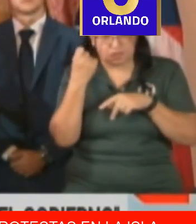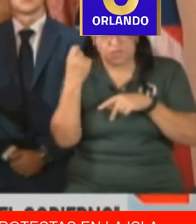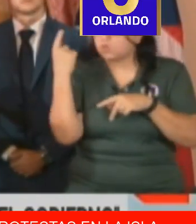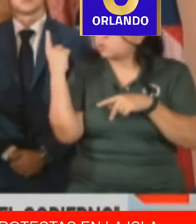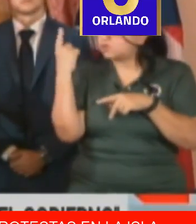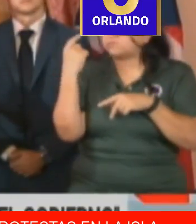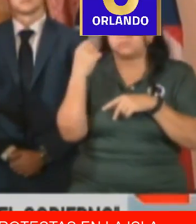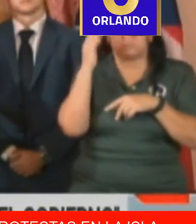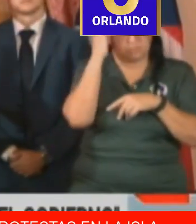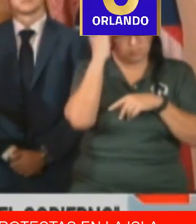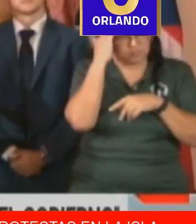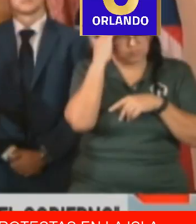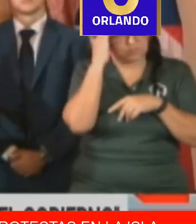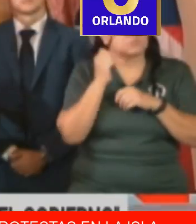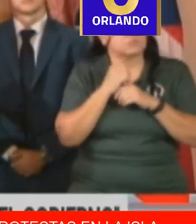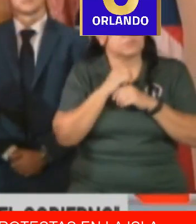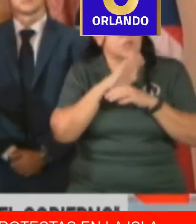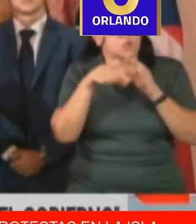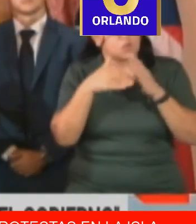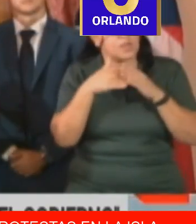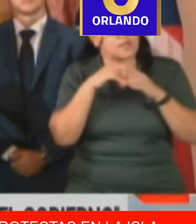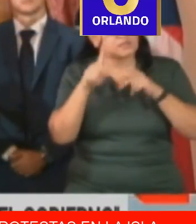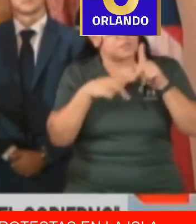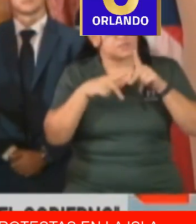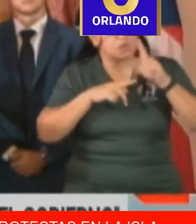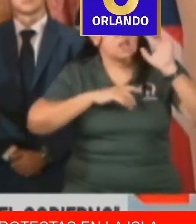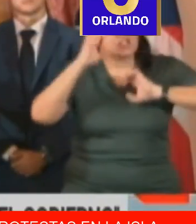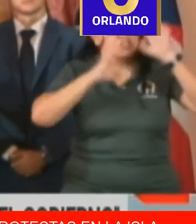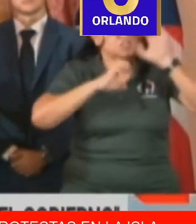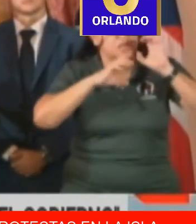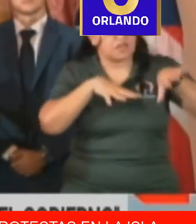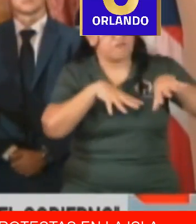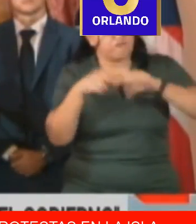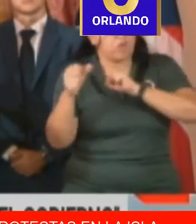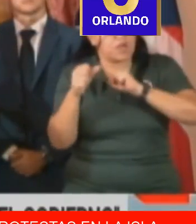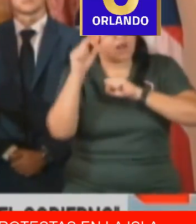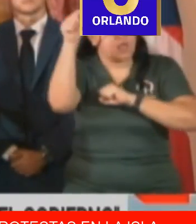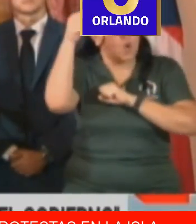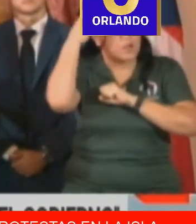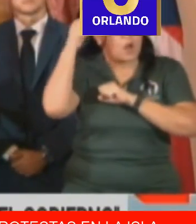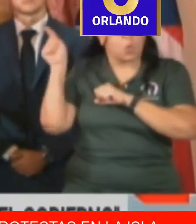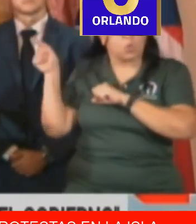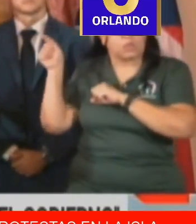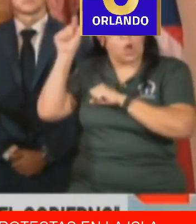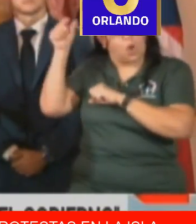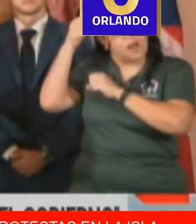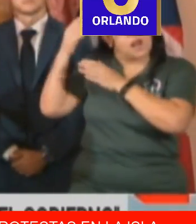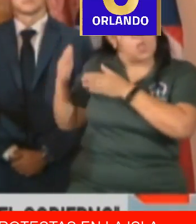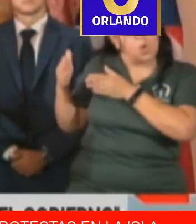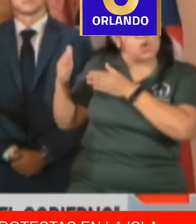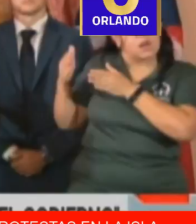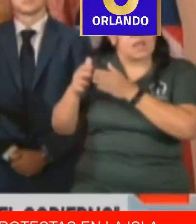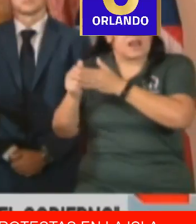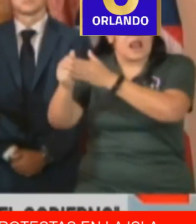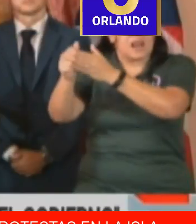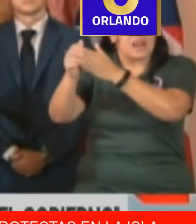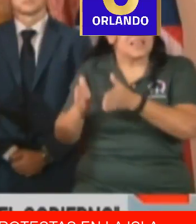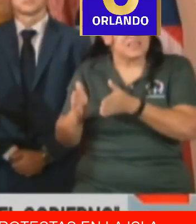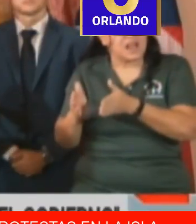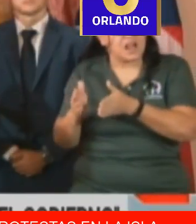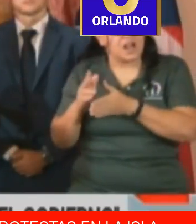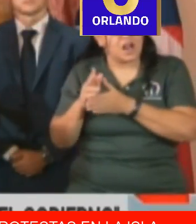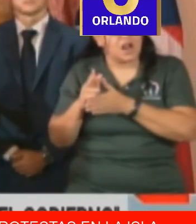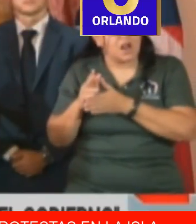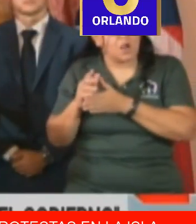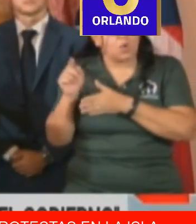lo que Donald Trump había dicho? Ahora le está preguntando José Esteve sobre la pregunta de Carlos Weber. De ellos, no solamente